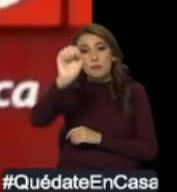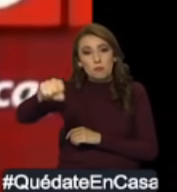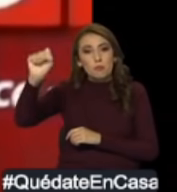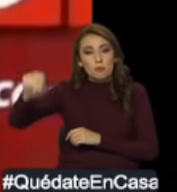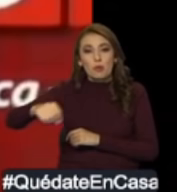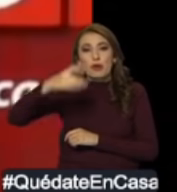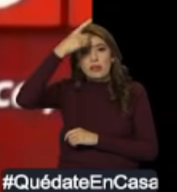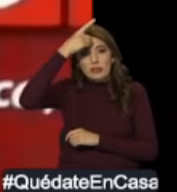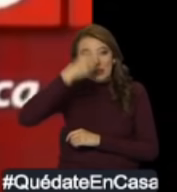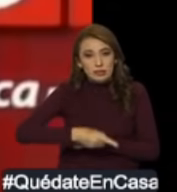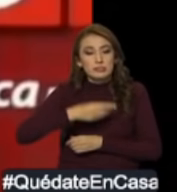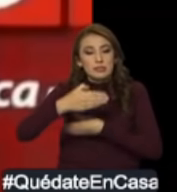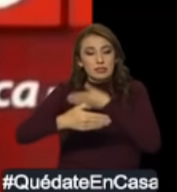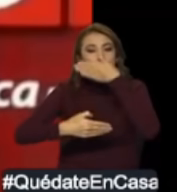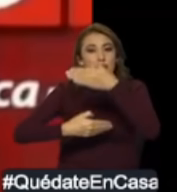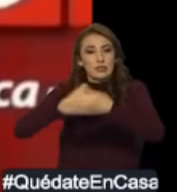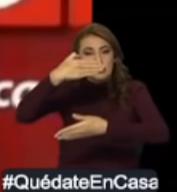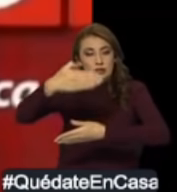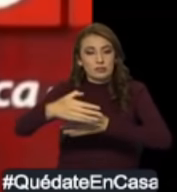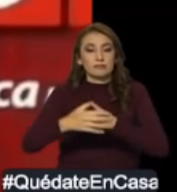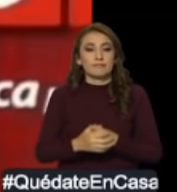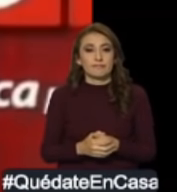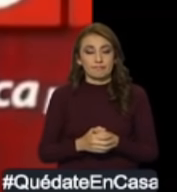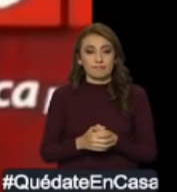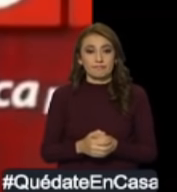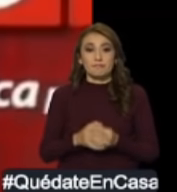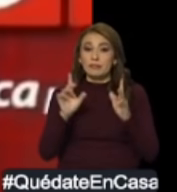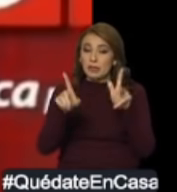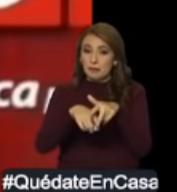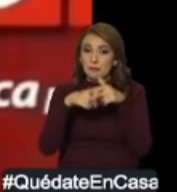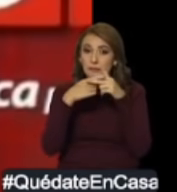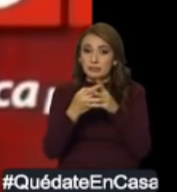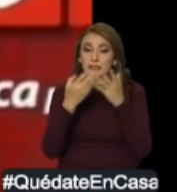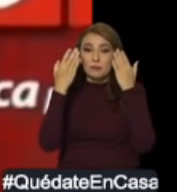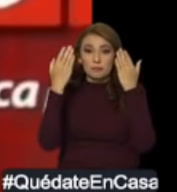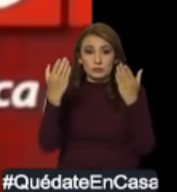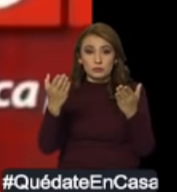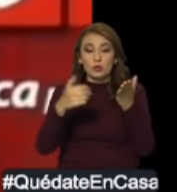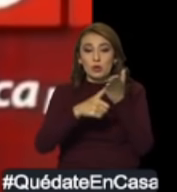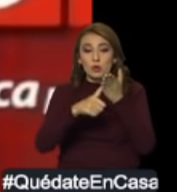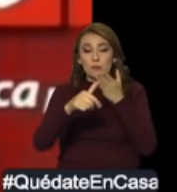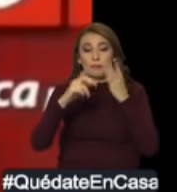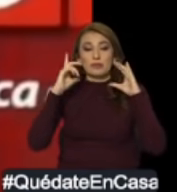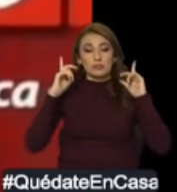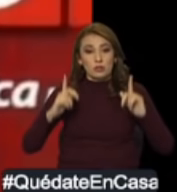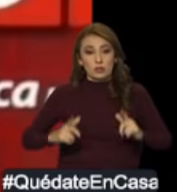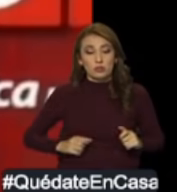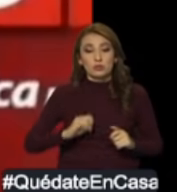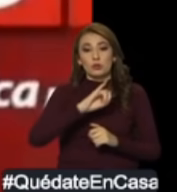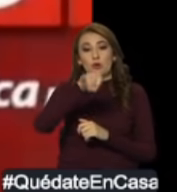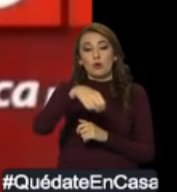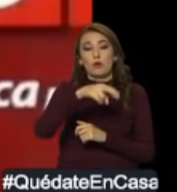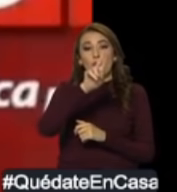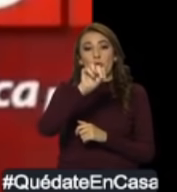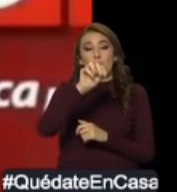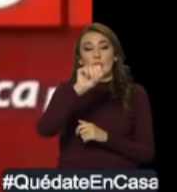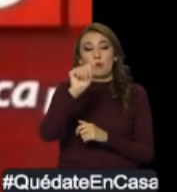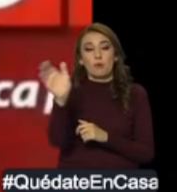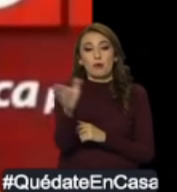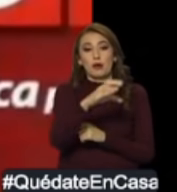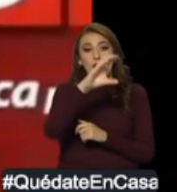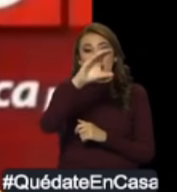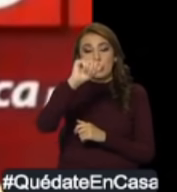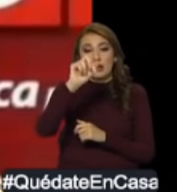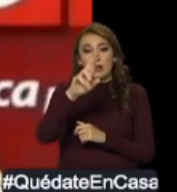mejores elementos para tomar las mejores decisiones. Empezamos entonces, ministro de Salud, el doctor Juan Carlos Ceballos, va a hacer